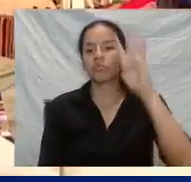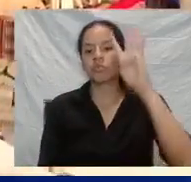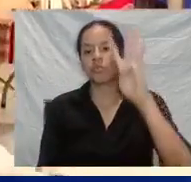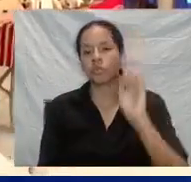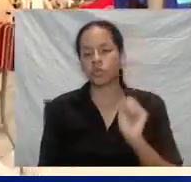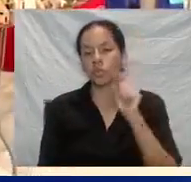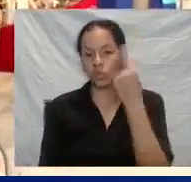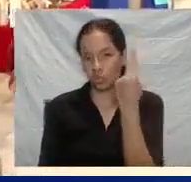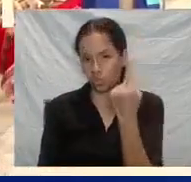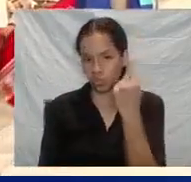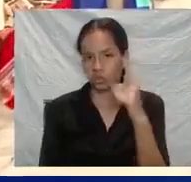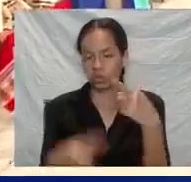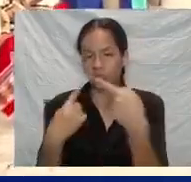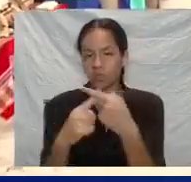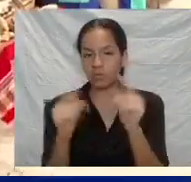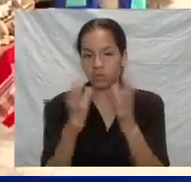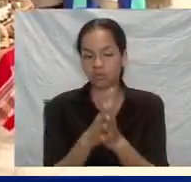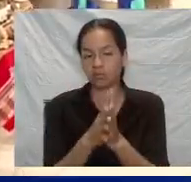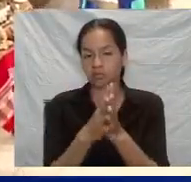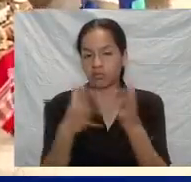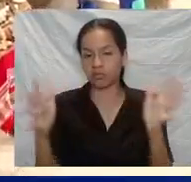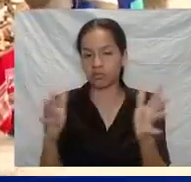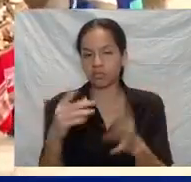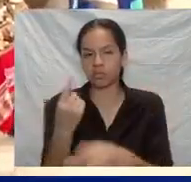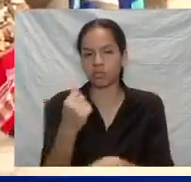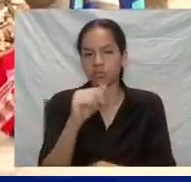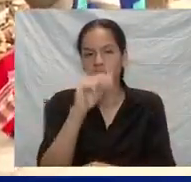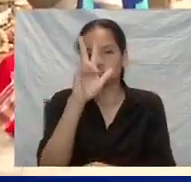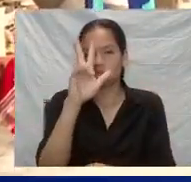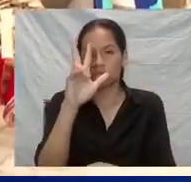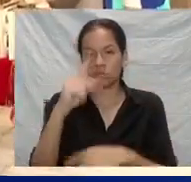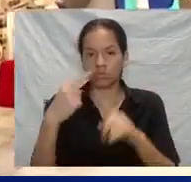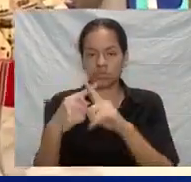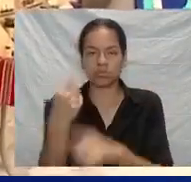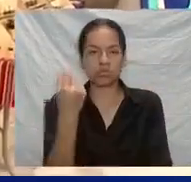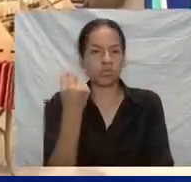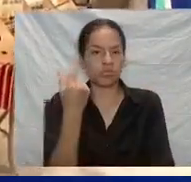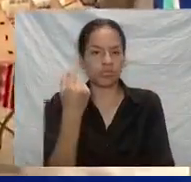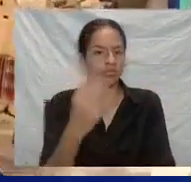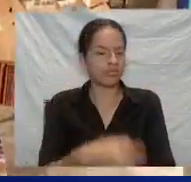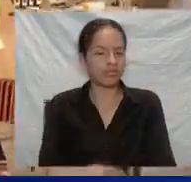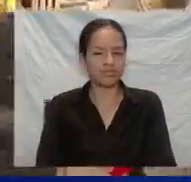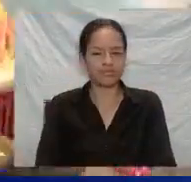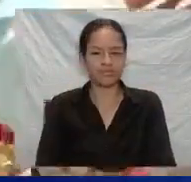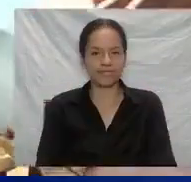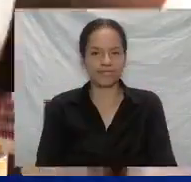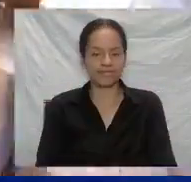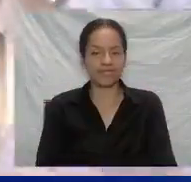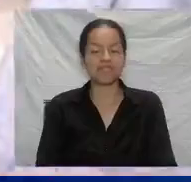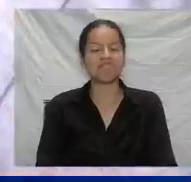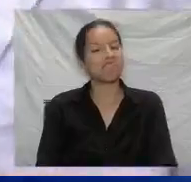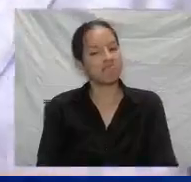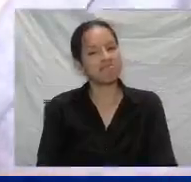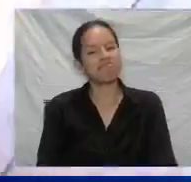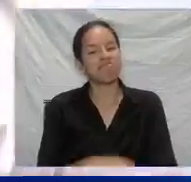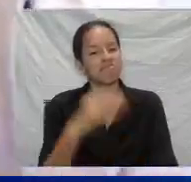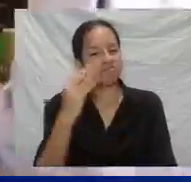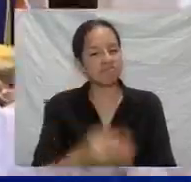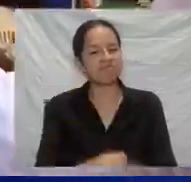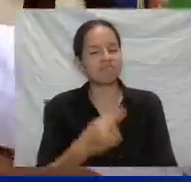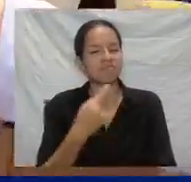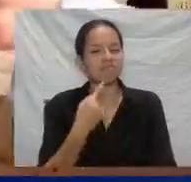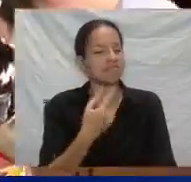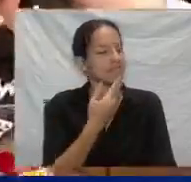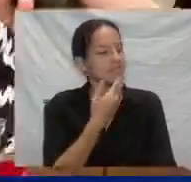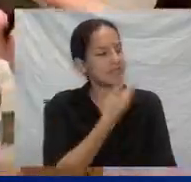y por precio en feria tres latas por 11 soles al precioso vengan aquí que más tenemos a veces bien tenemos la